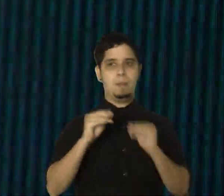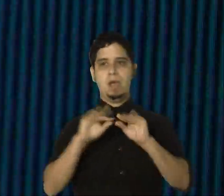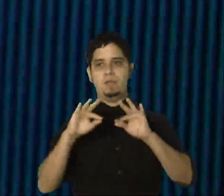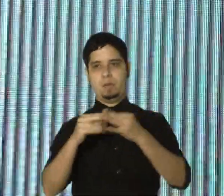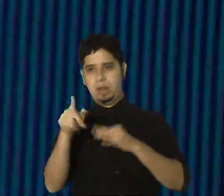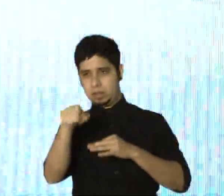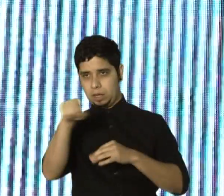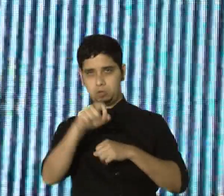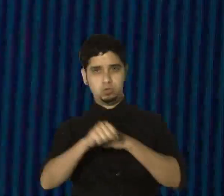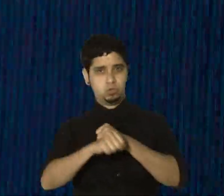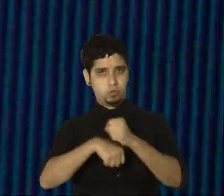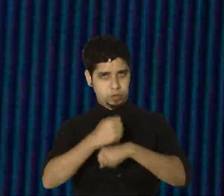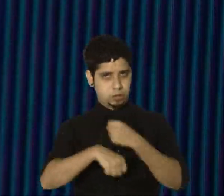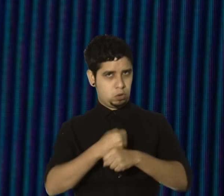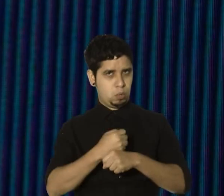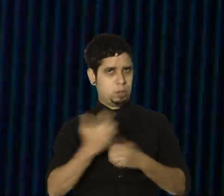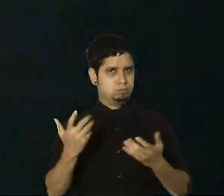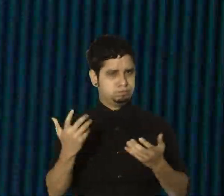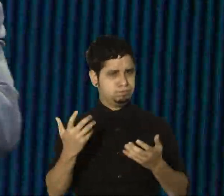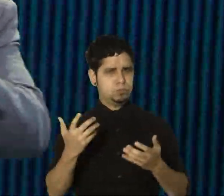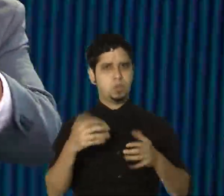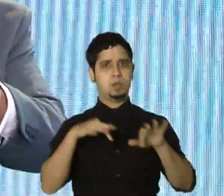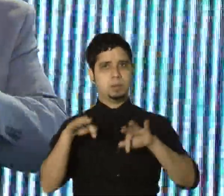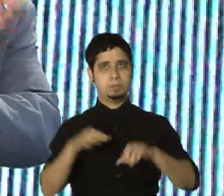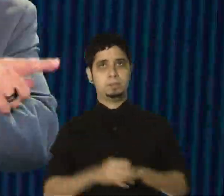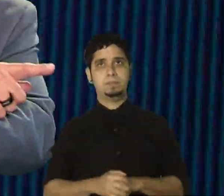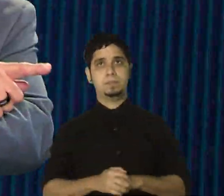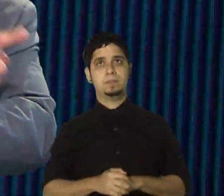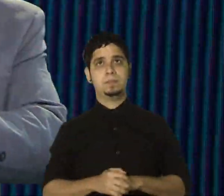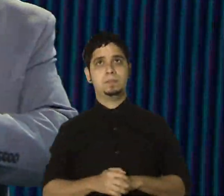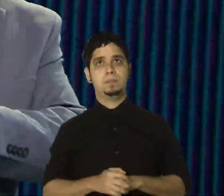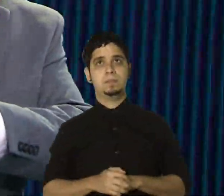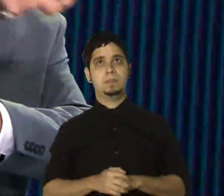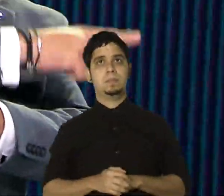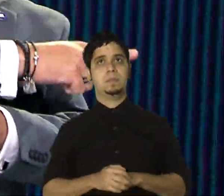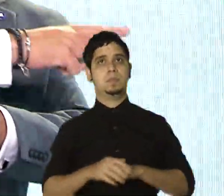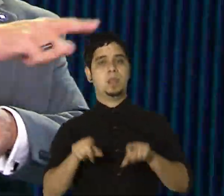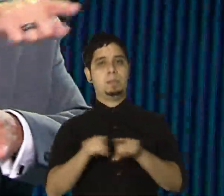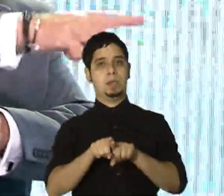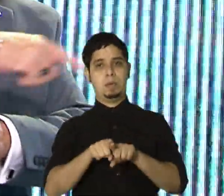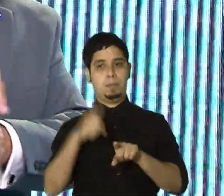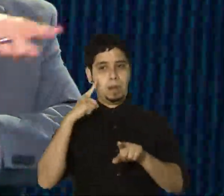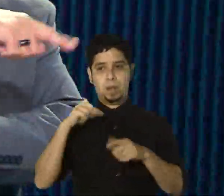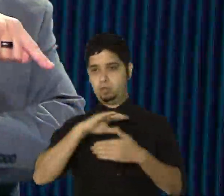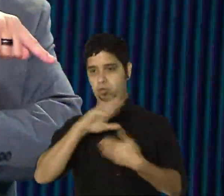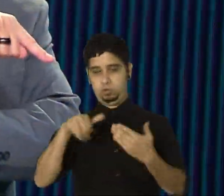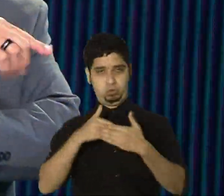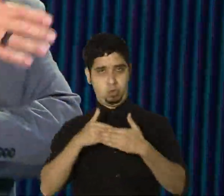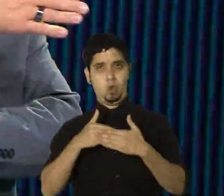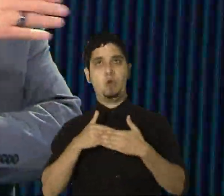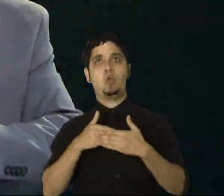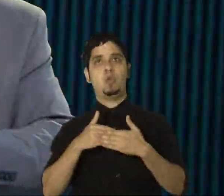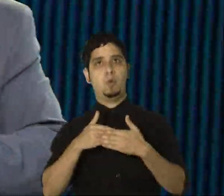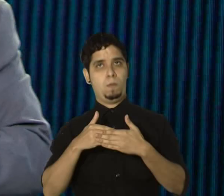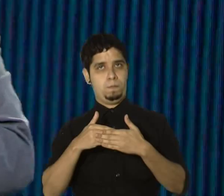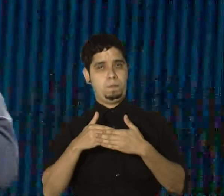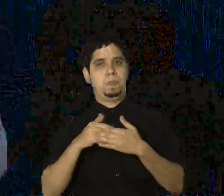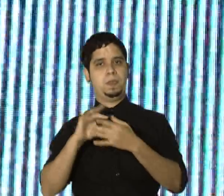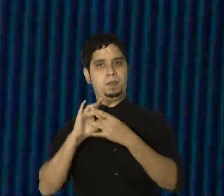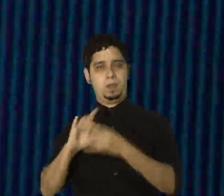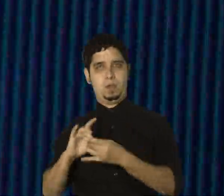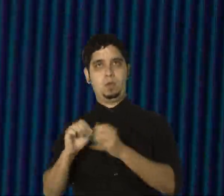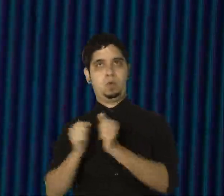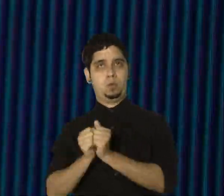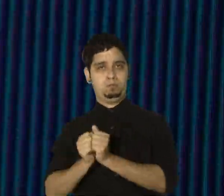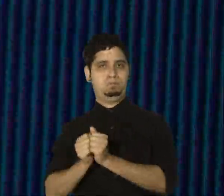sufriendo? Y por otro lado, establece la retroactividad inmediata para todo el mundo, todo el que esté en la población correccional